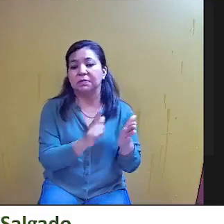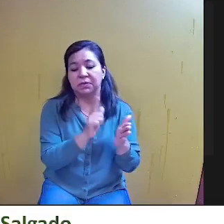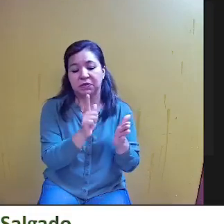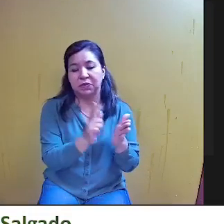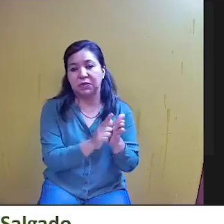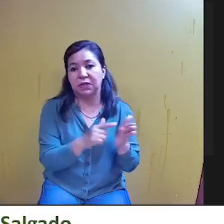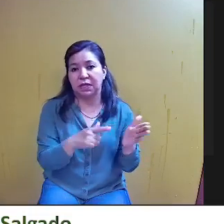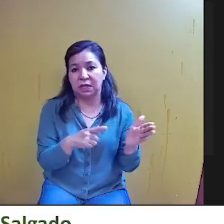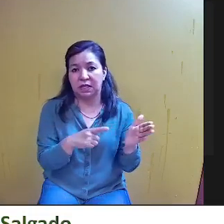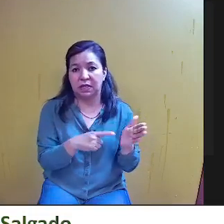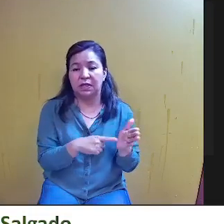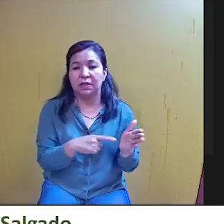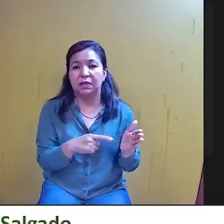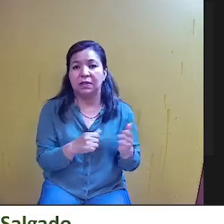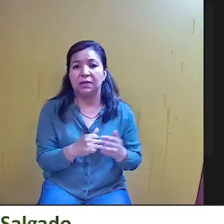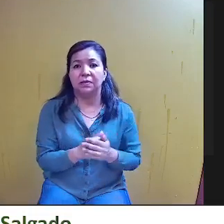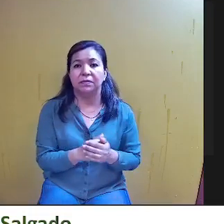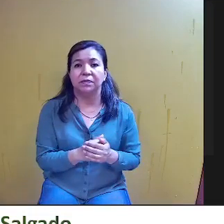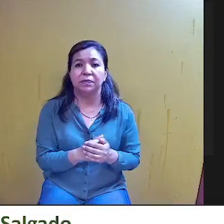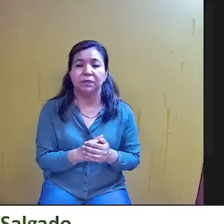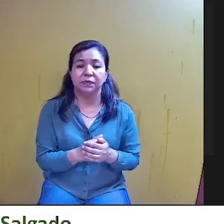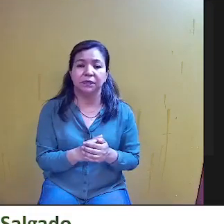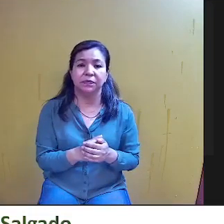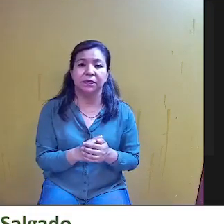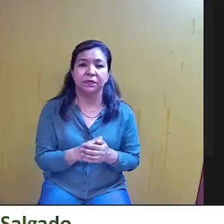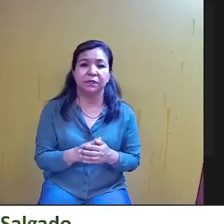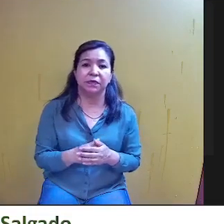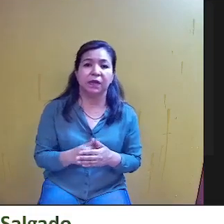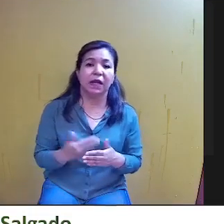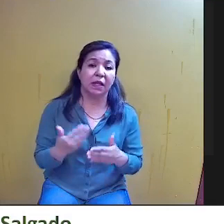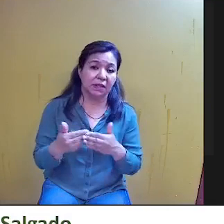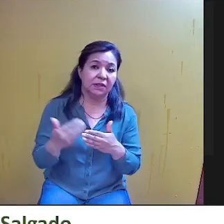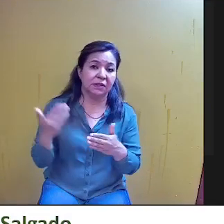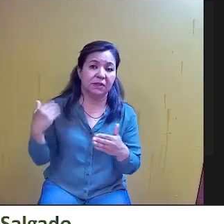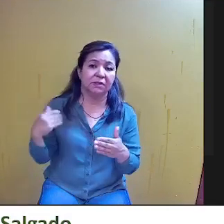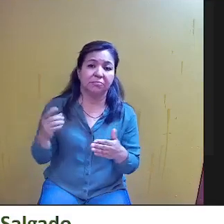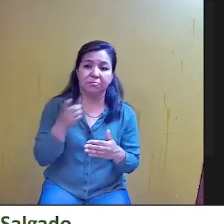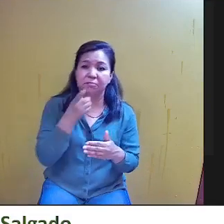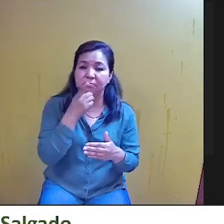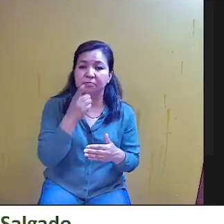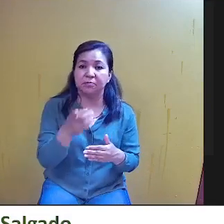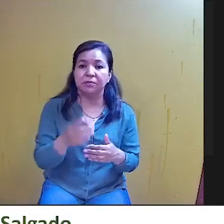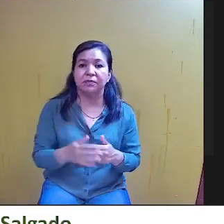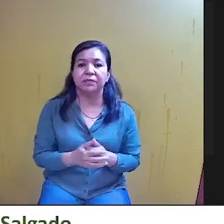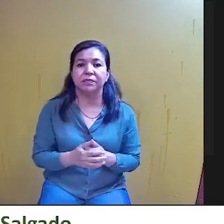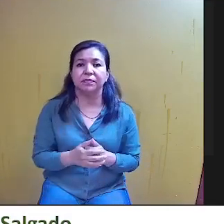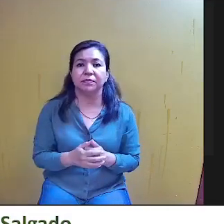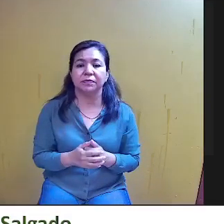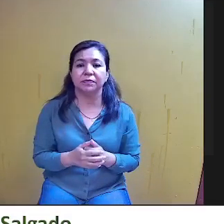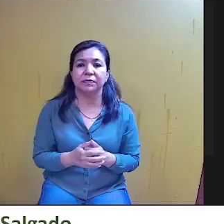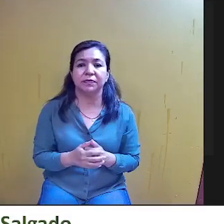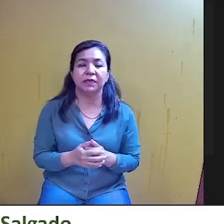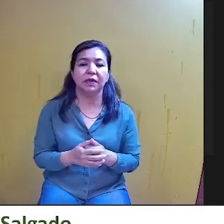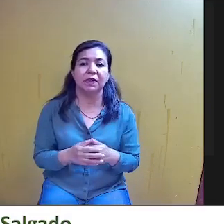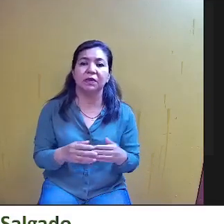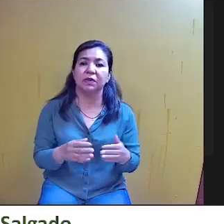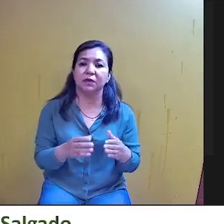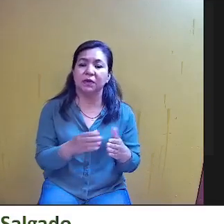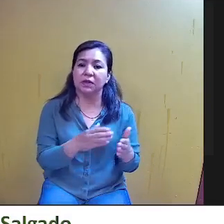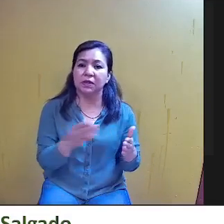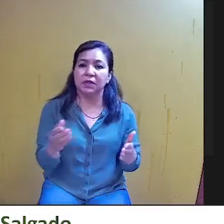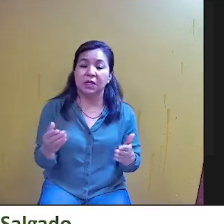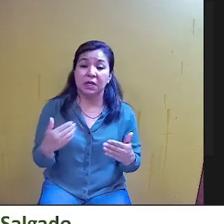jurisprudencias previamente señaladas. Por lo anterior y con base en el caudal